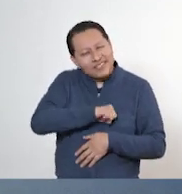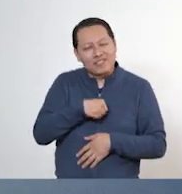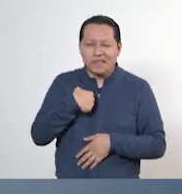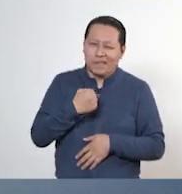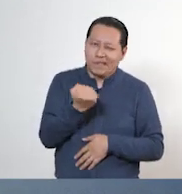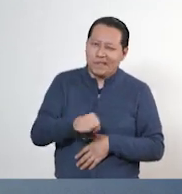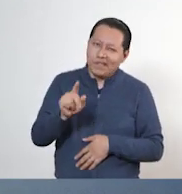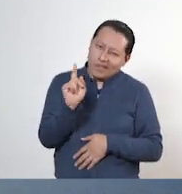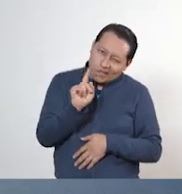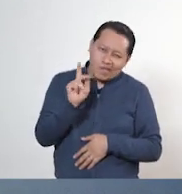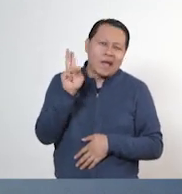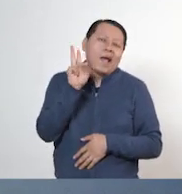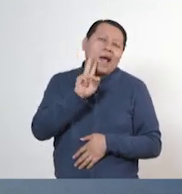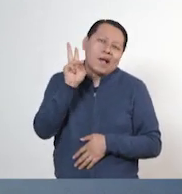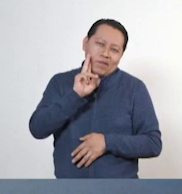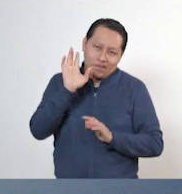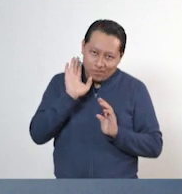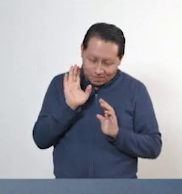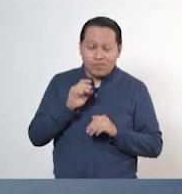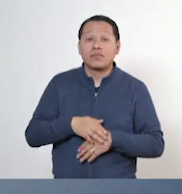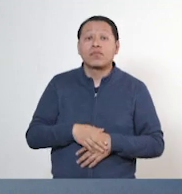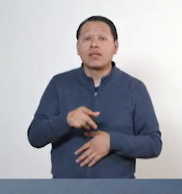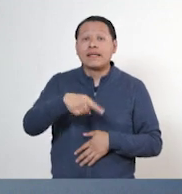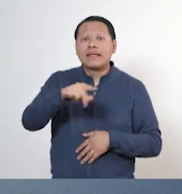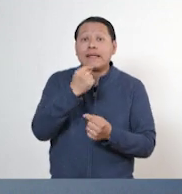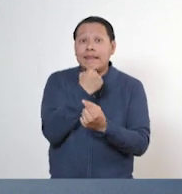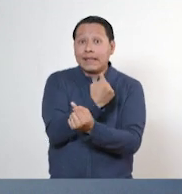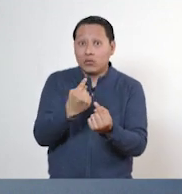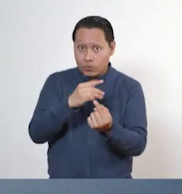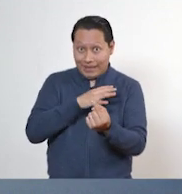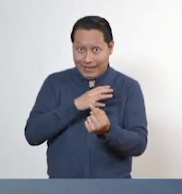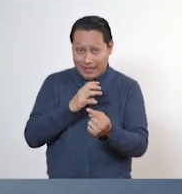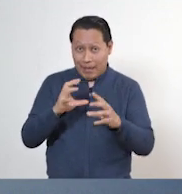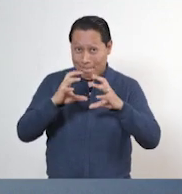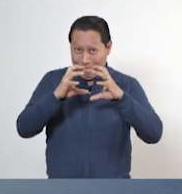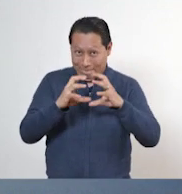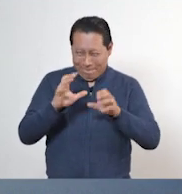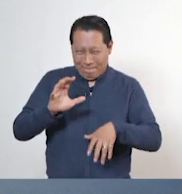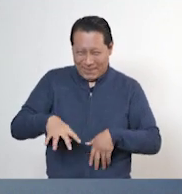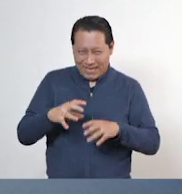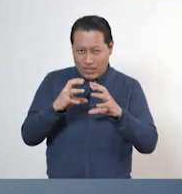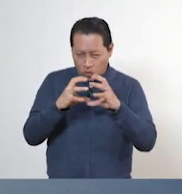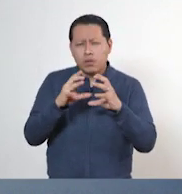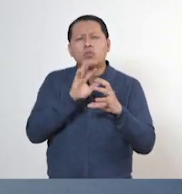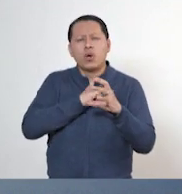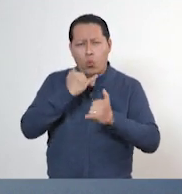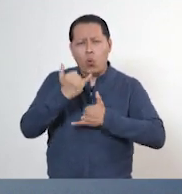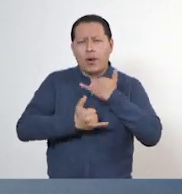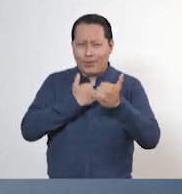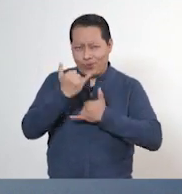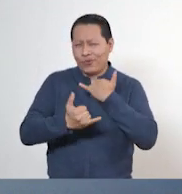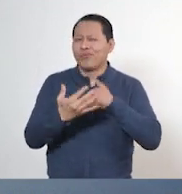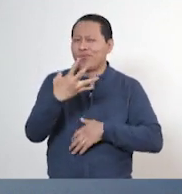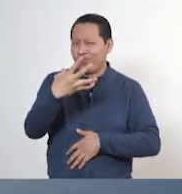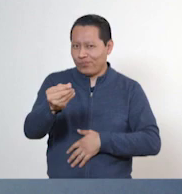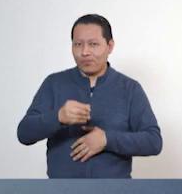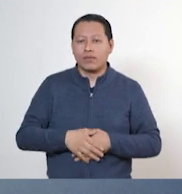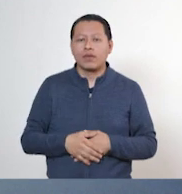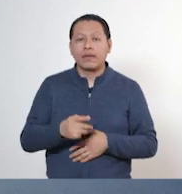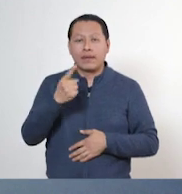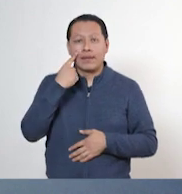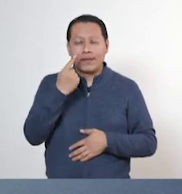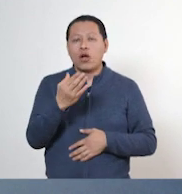a ver. Niñas y niños, si tienen una pelota a la mano, realicen este juego junto con nosotros. Muy bien, toma la pelota,